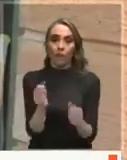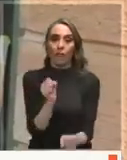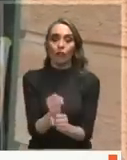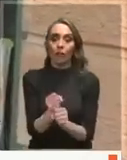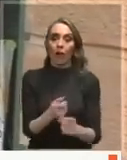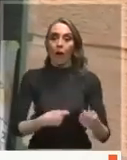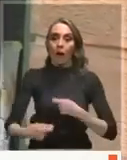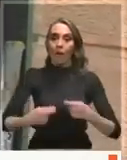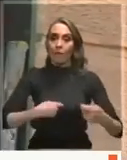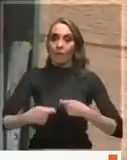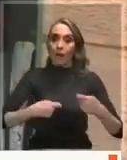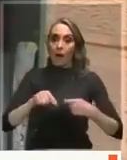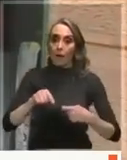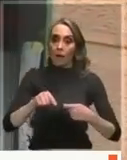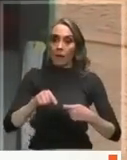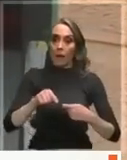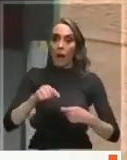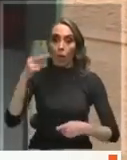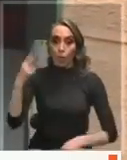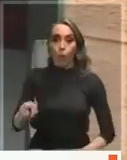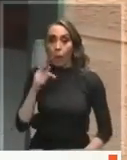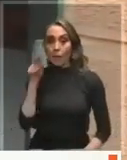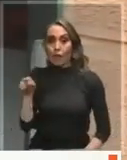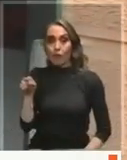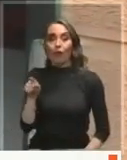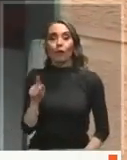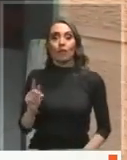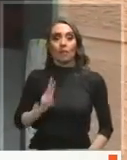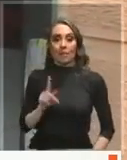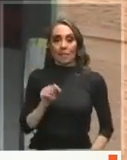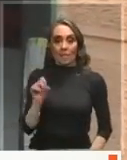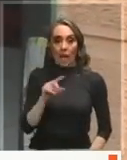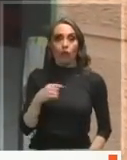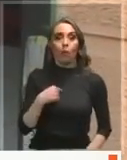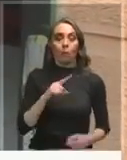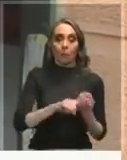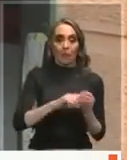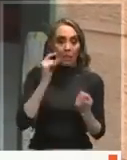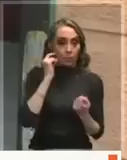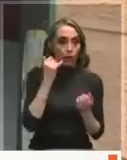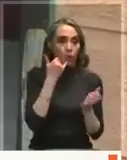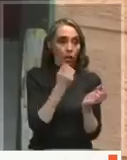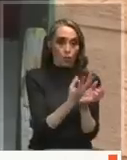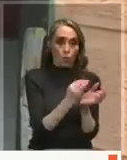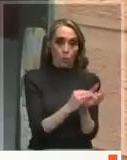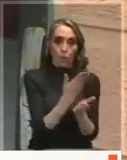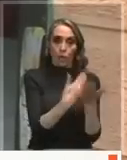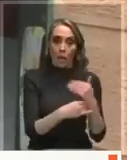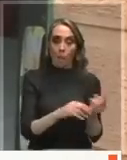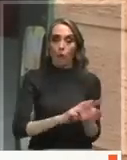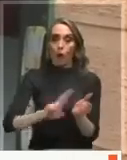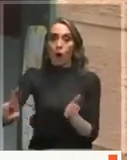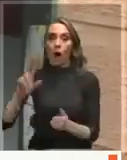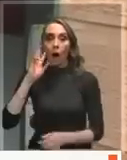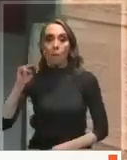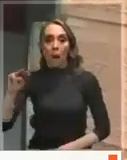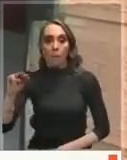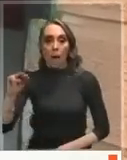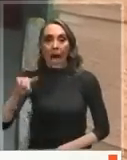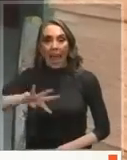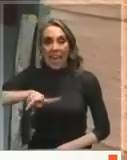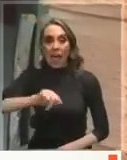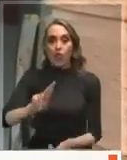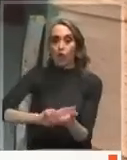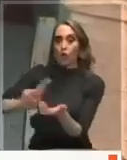trabajaba en este local de su propiedad. Mi señora también cambió de teléfono y mandaron un mensaje a mi mamá, donde le